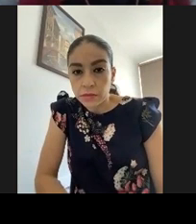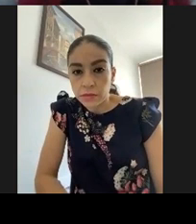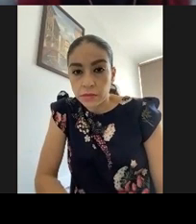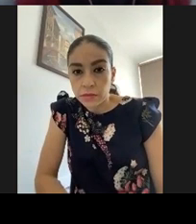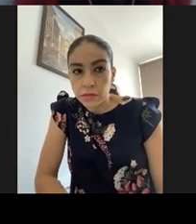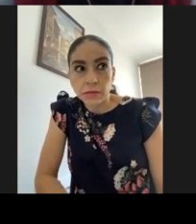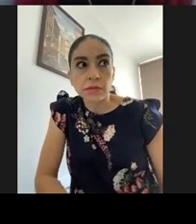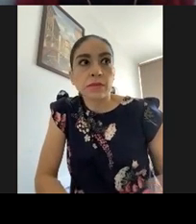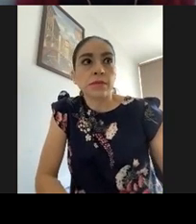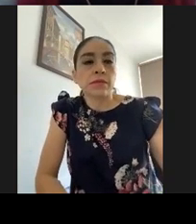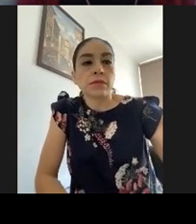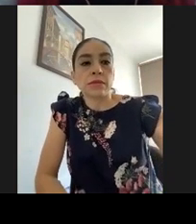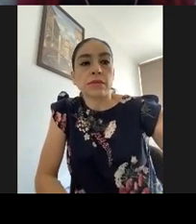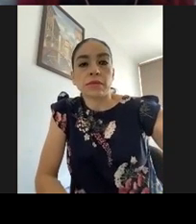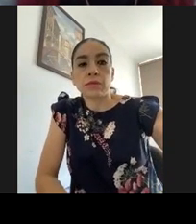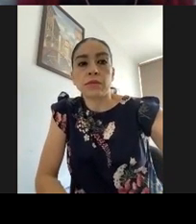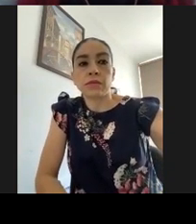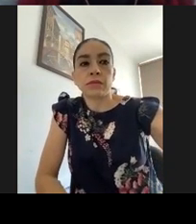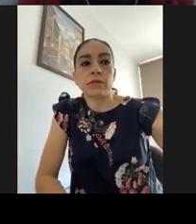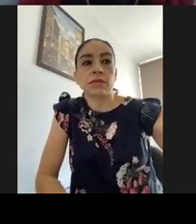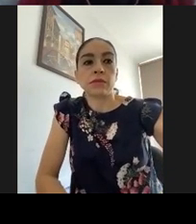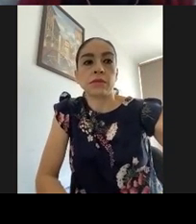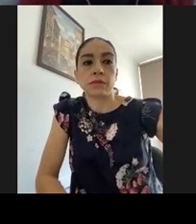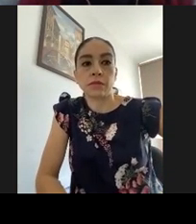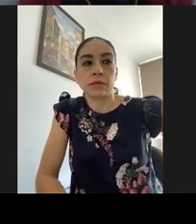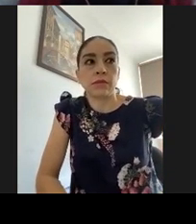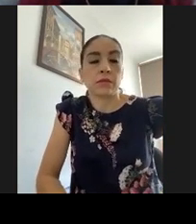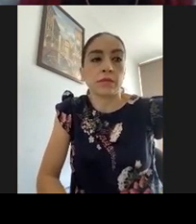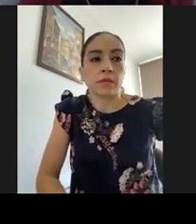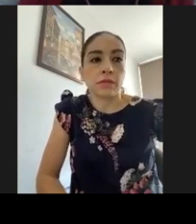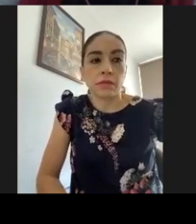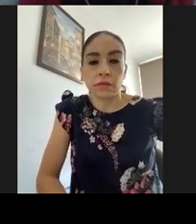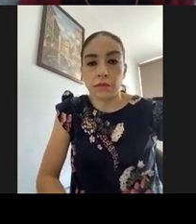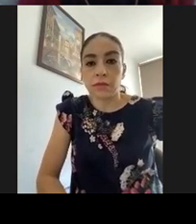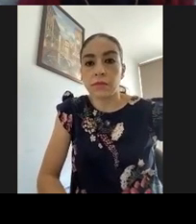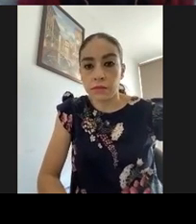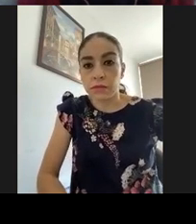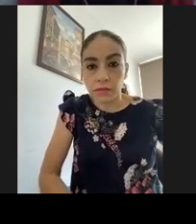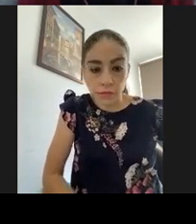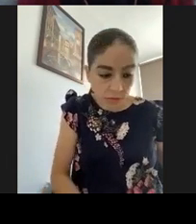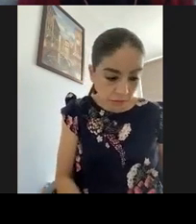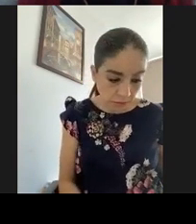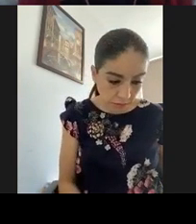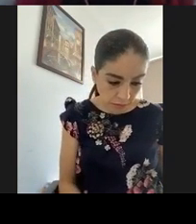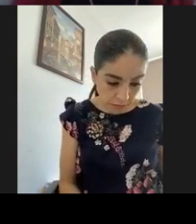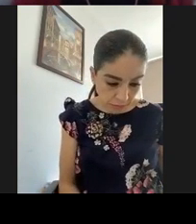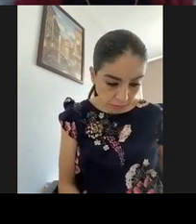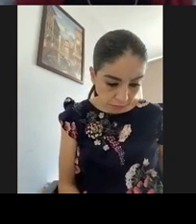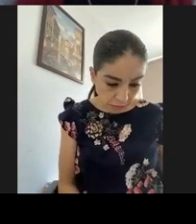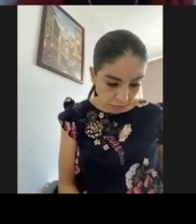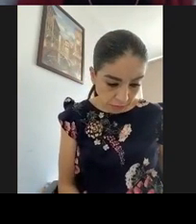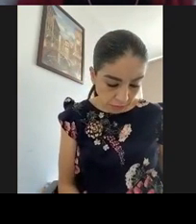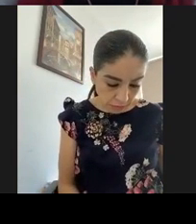¿qué les puedo decir?, insertadas puntualmente en los apartados particulares que correspondían esas aportaciones dentro del